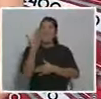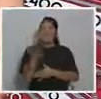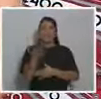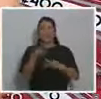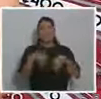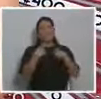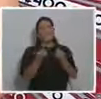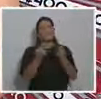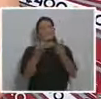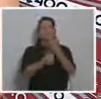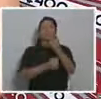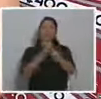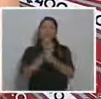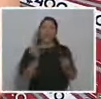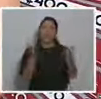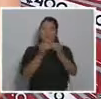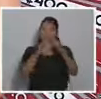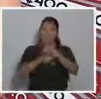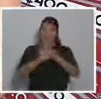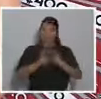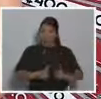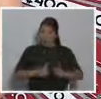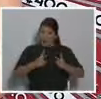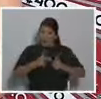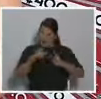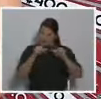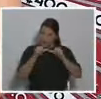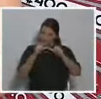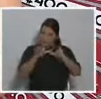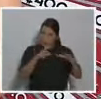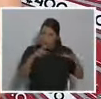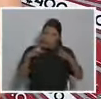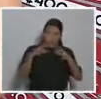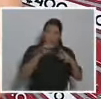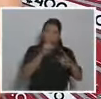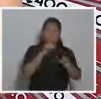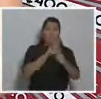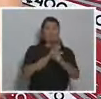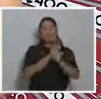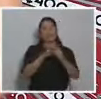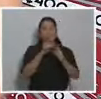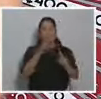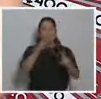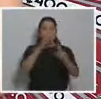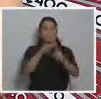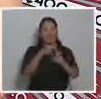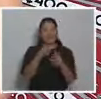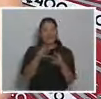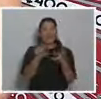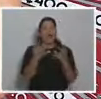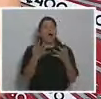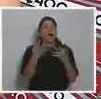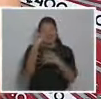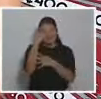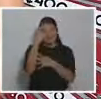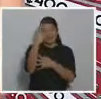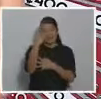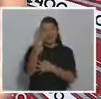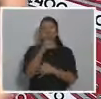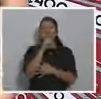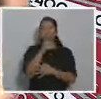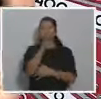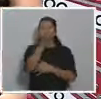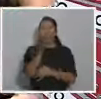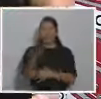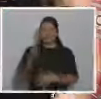muchos años en su vida y que siga cumpliendo metas y anhelos y sueños por delante, de verdad,